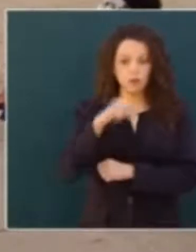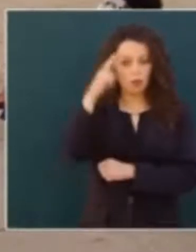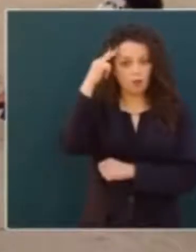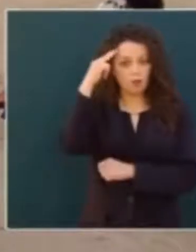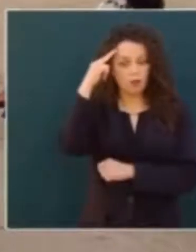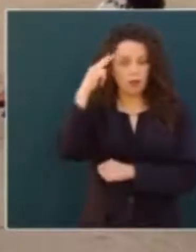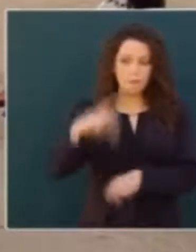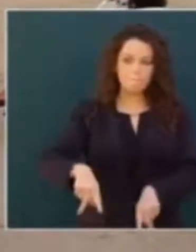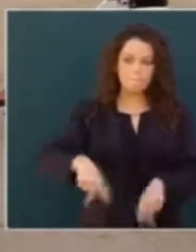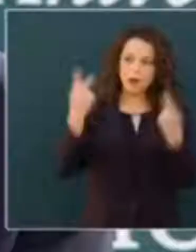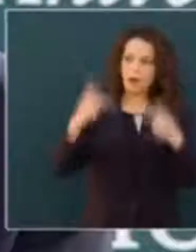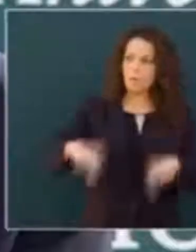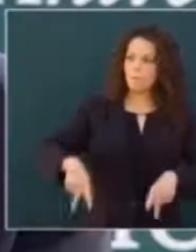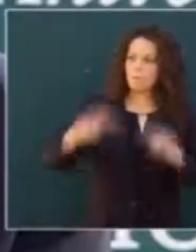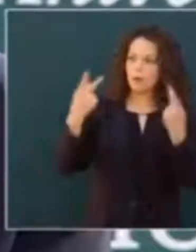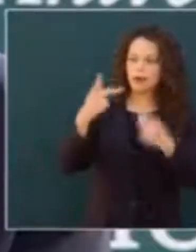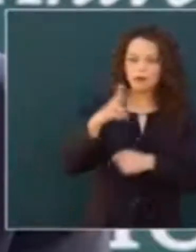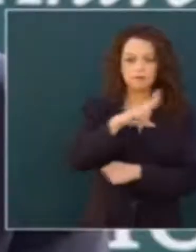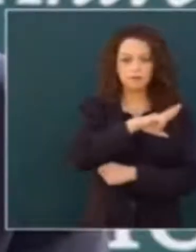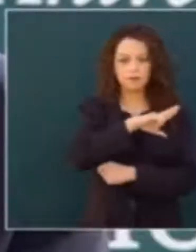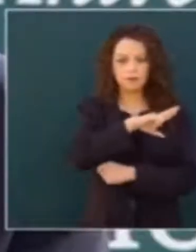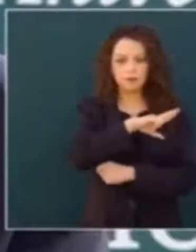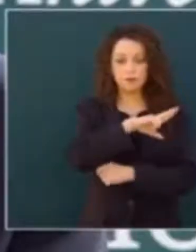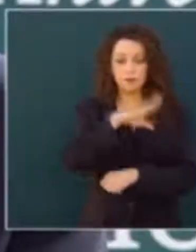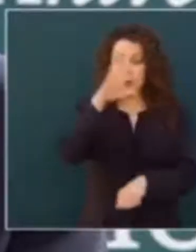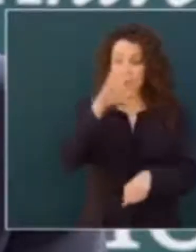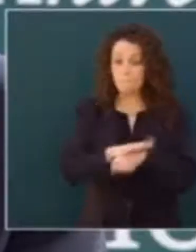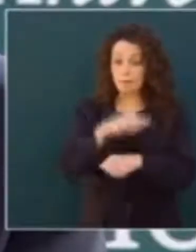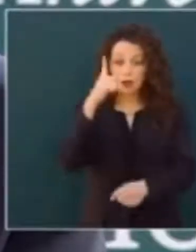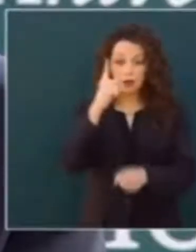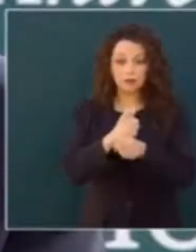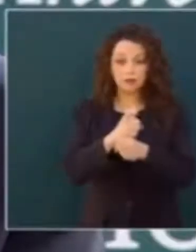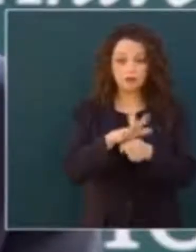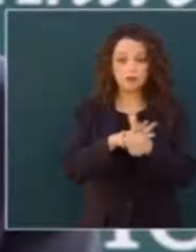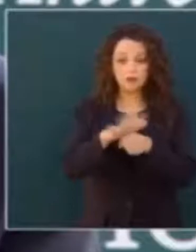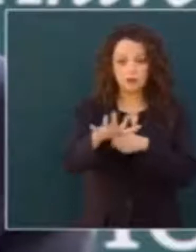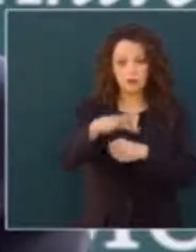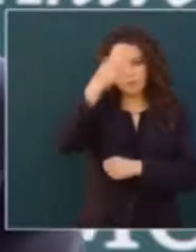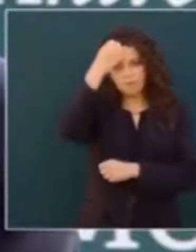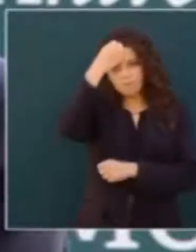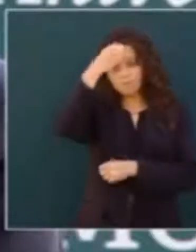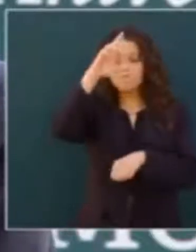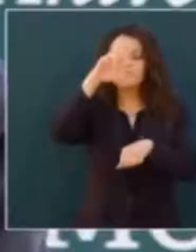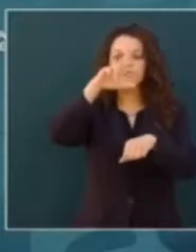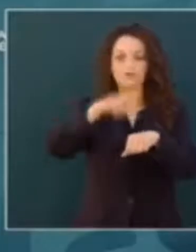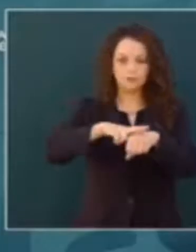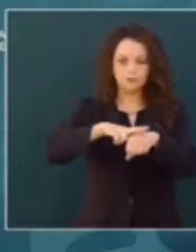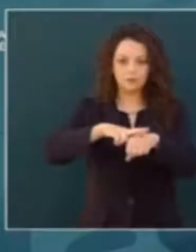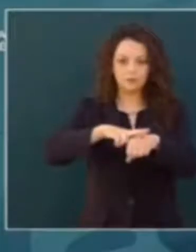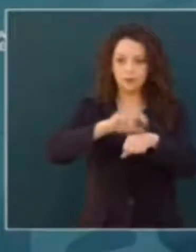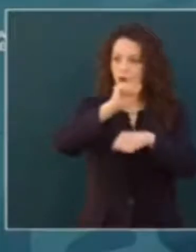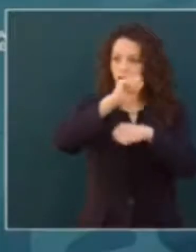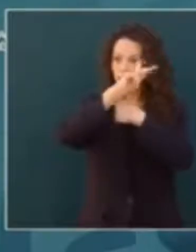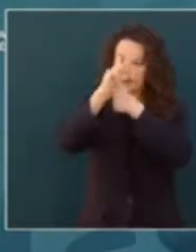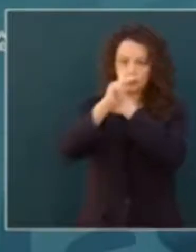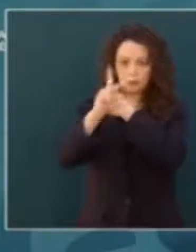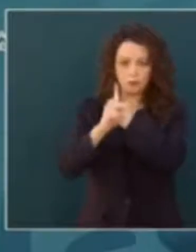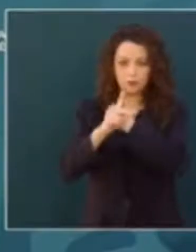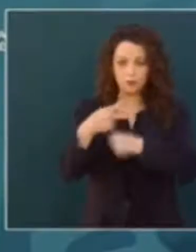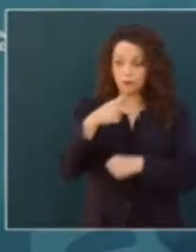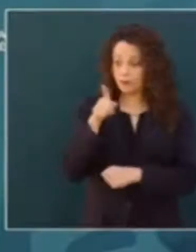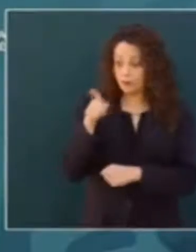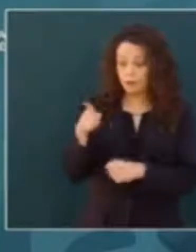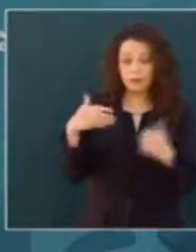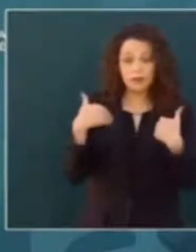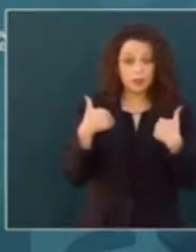particulares, principalmente extranjeros. Como gran estadista comprendió